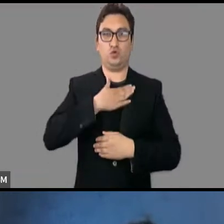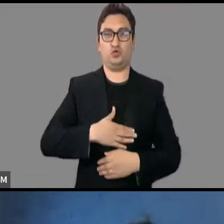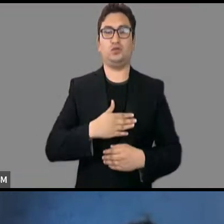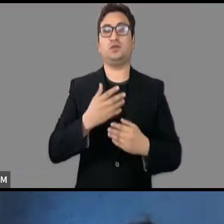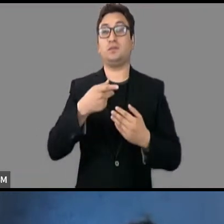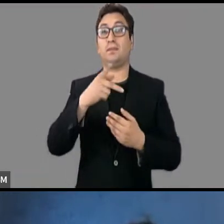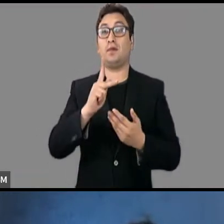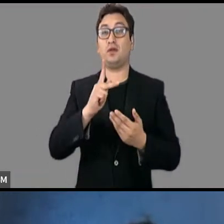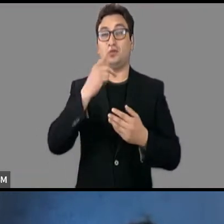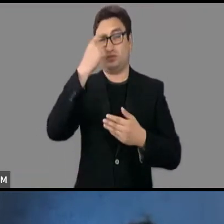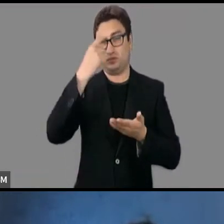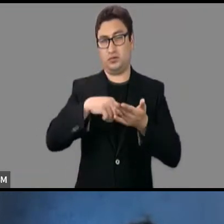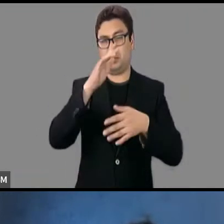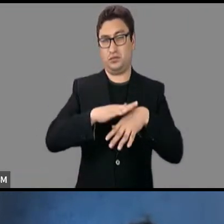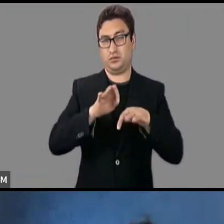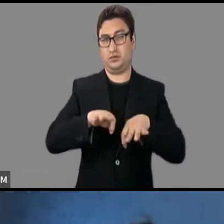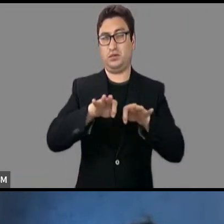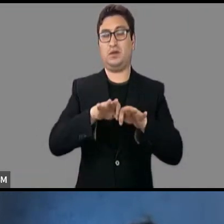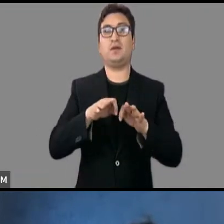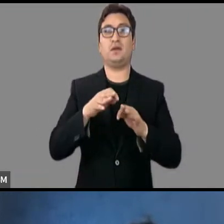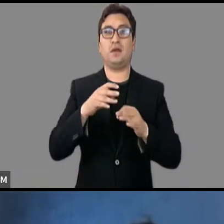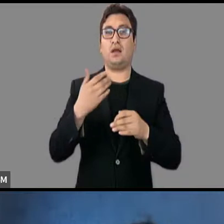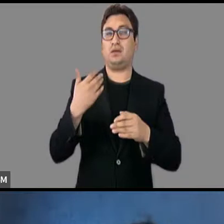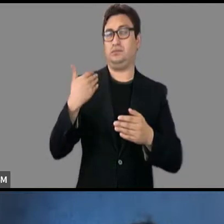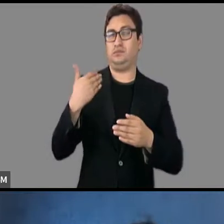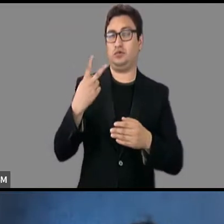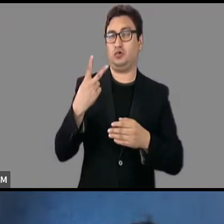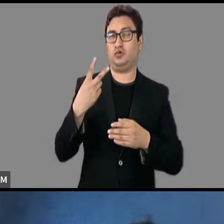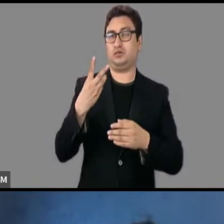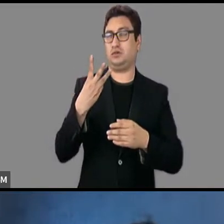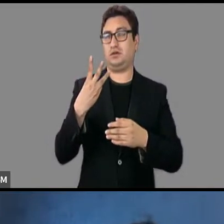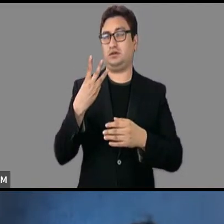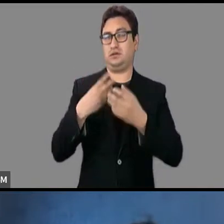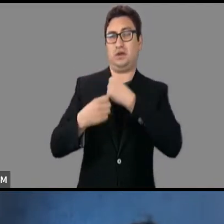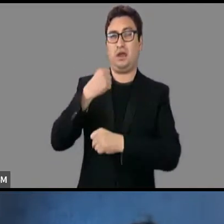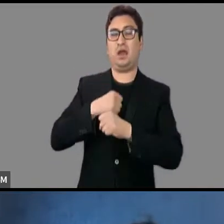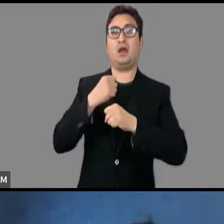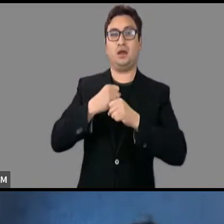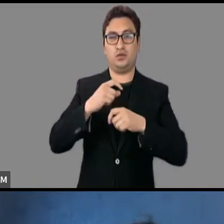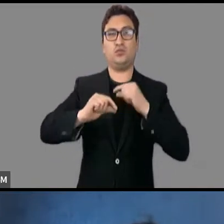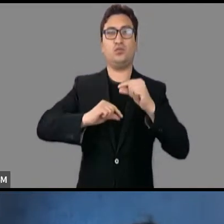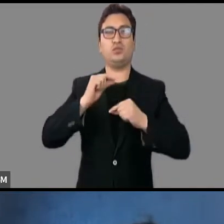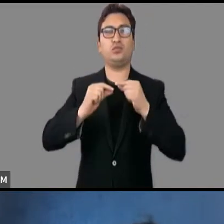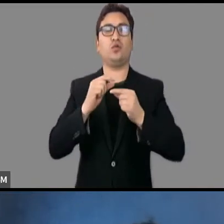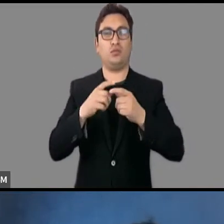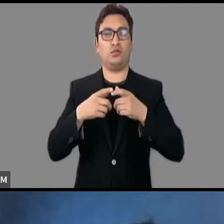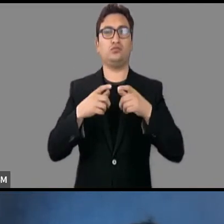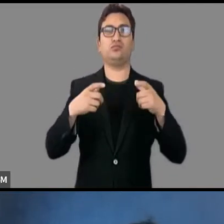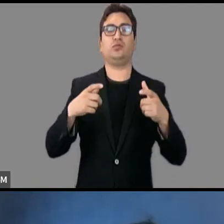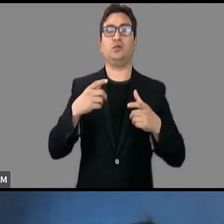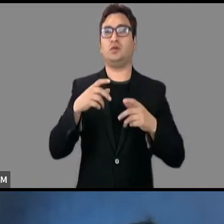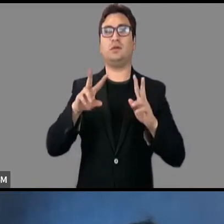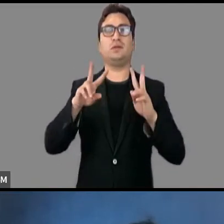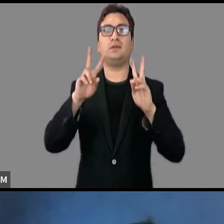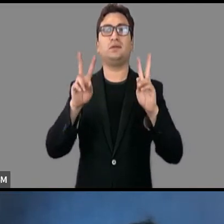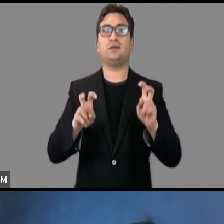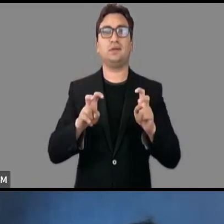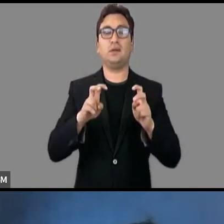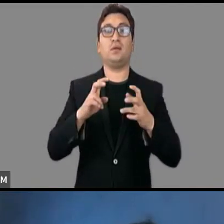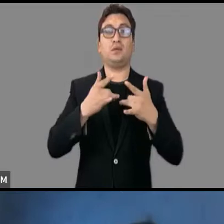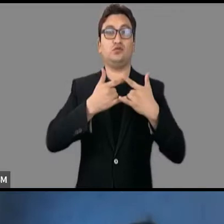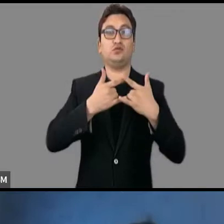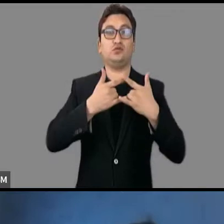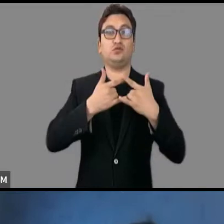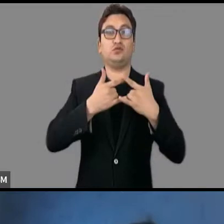afortunadamente en los últimos 2-3 años hemos visto un aumento impresionante en la cantidad de asuntos que llegan relacionados con derechos de personas